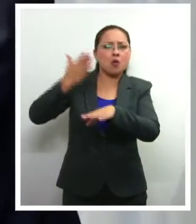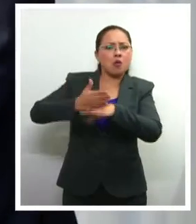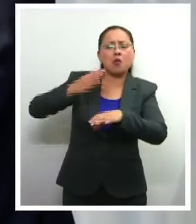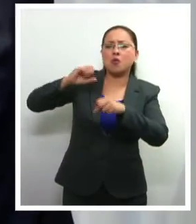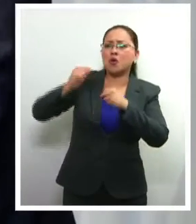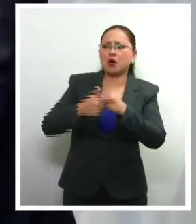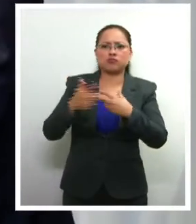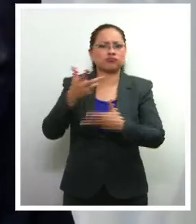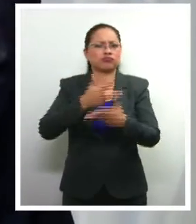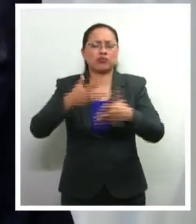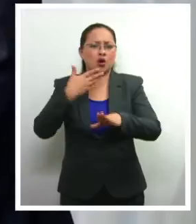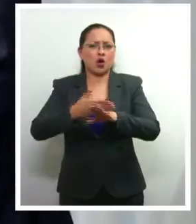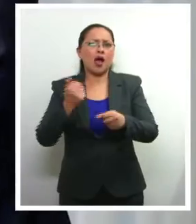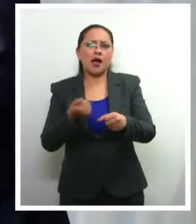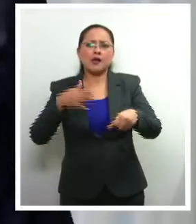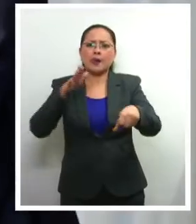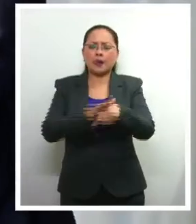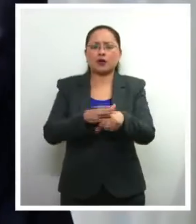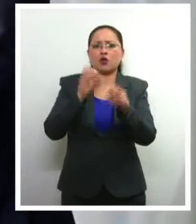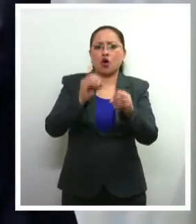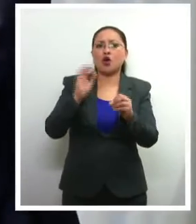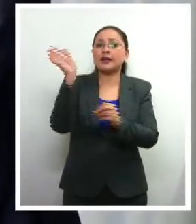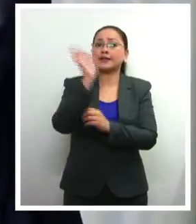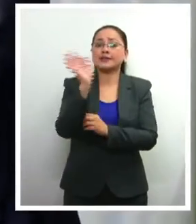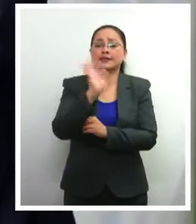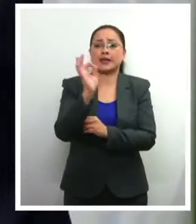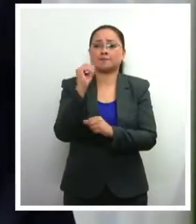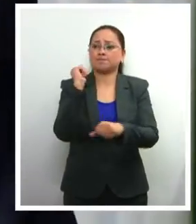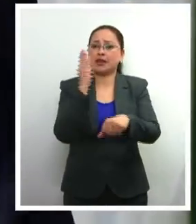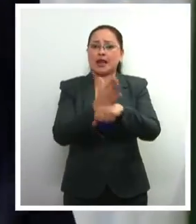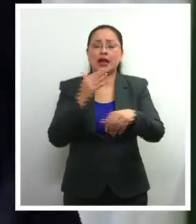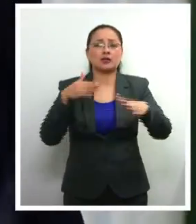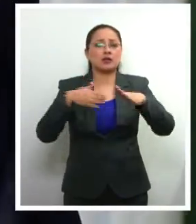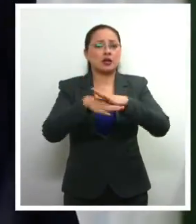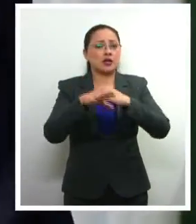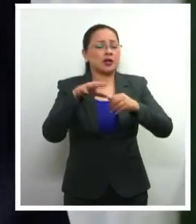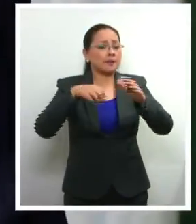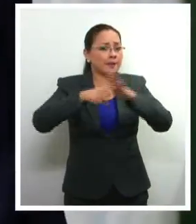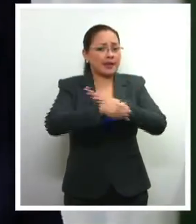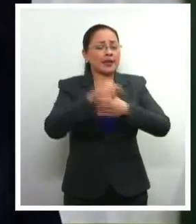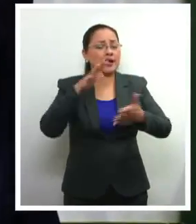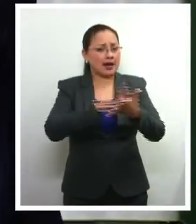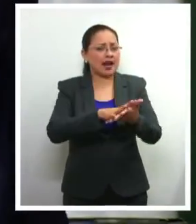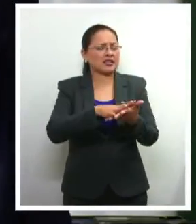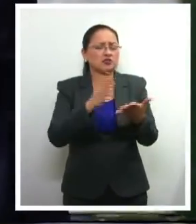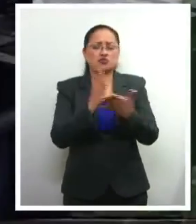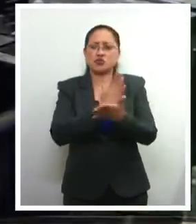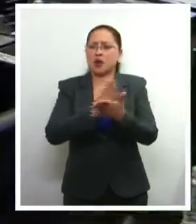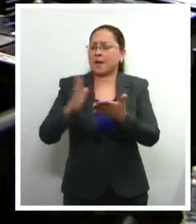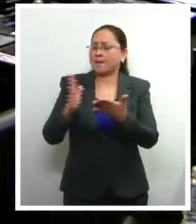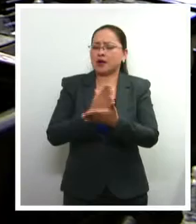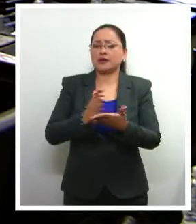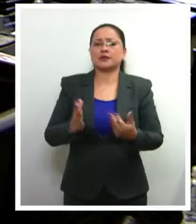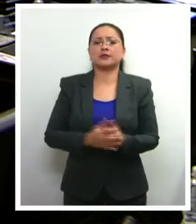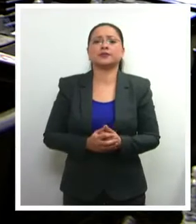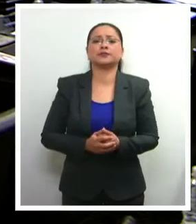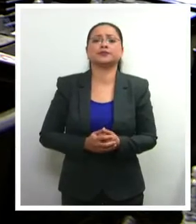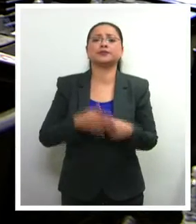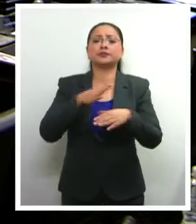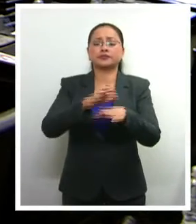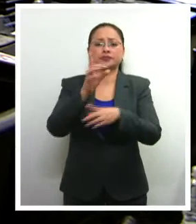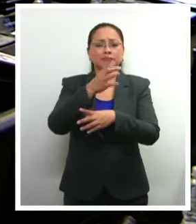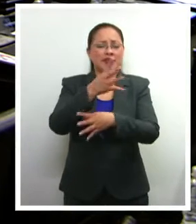civiles, administrativas e incluso de orden penal que disponga la ley. En cuanto al desarrollo